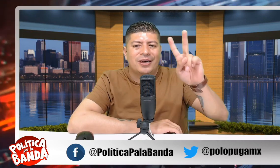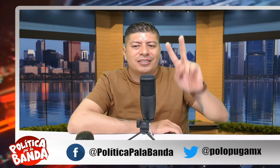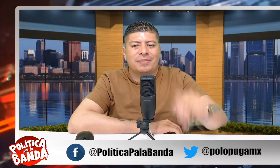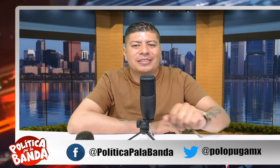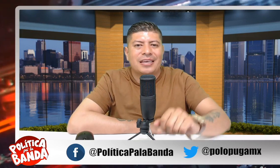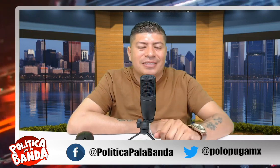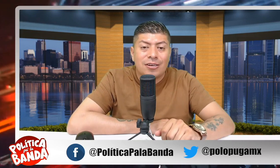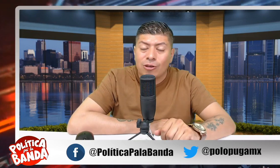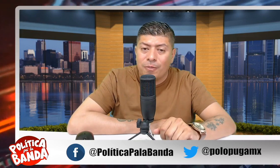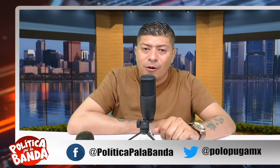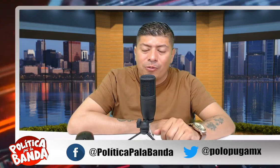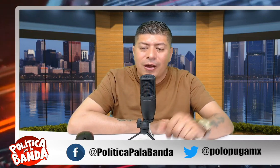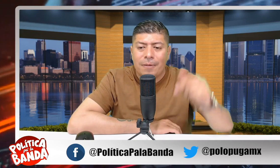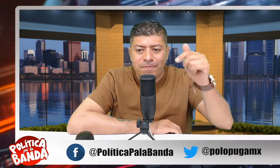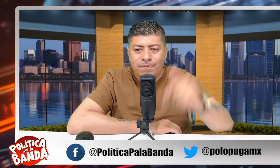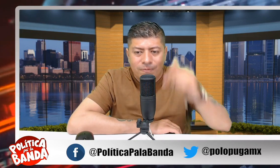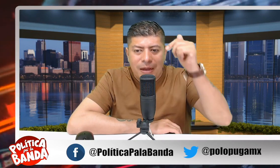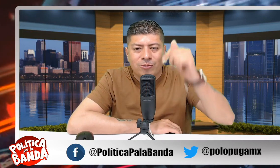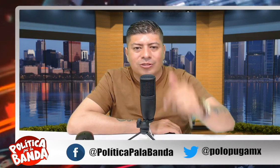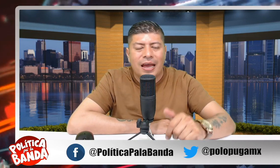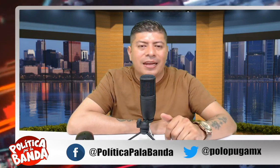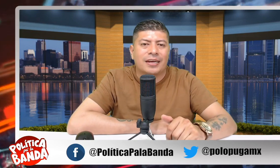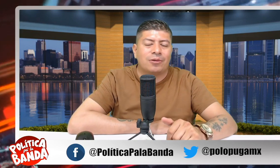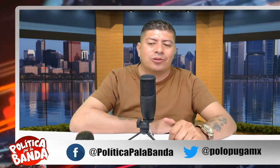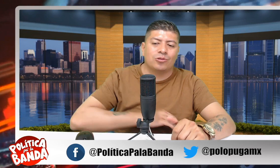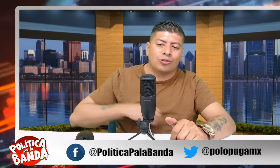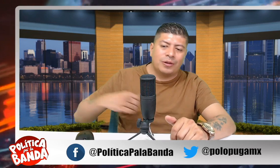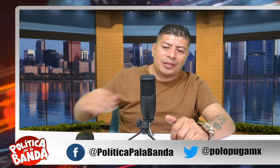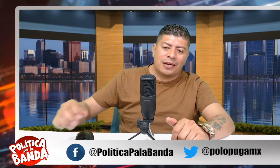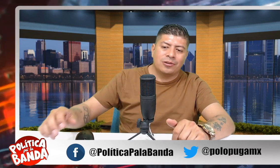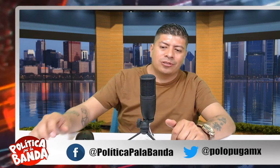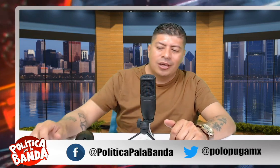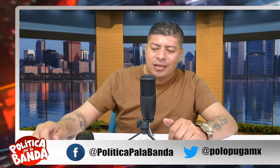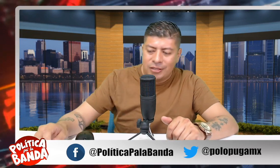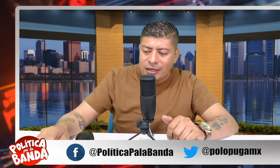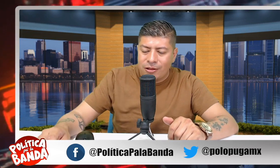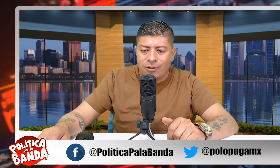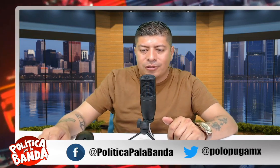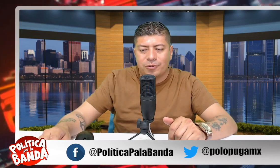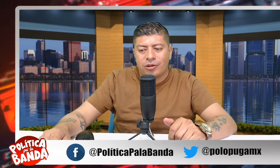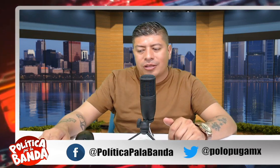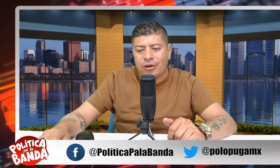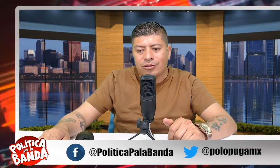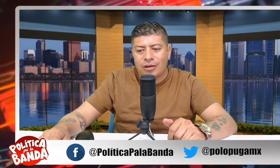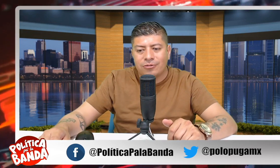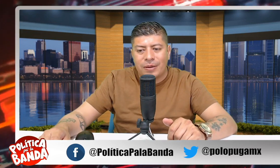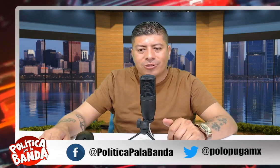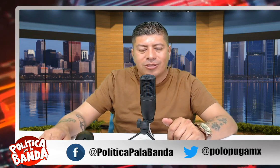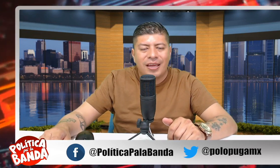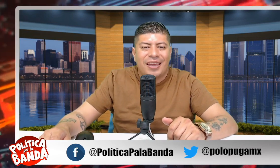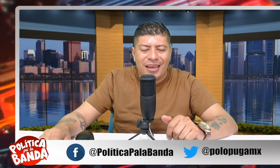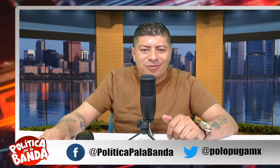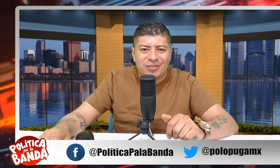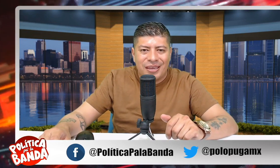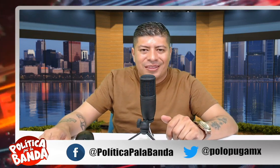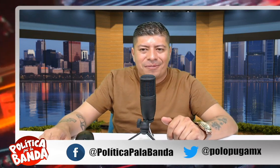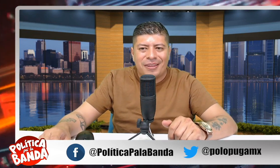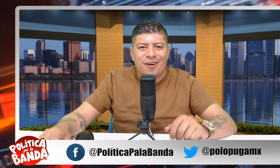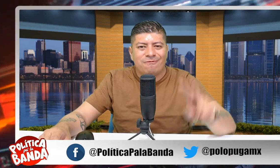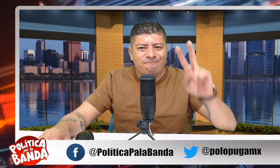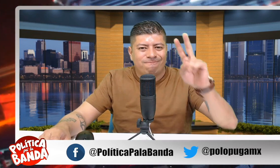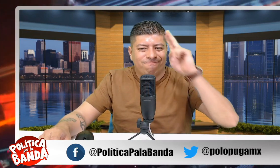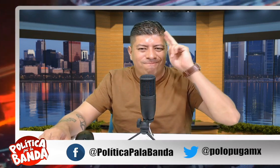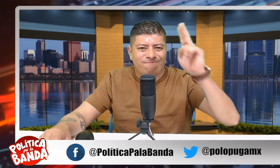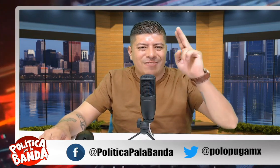tiempo sin más que decir soy polo puga vamos a leer cada uno de sus comentarios si el creador no dispone de otra cosa nos vemos en un siguiente